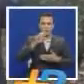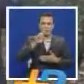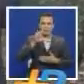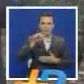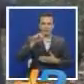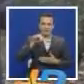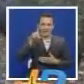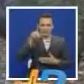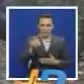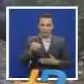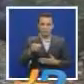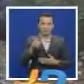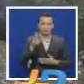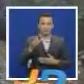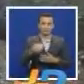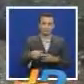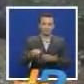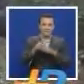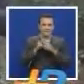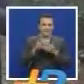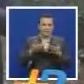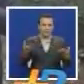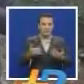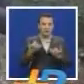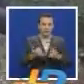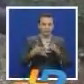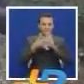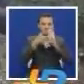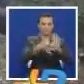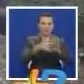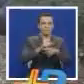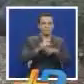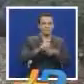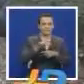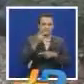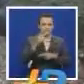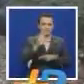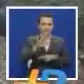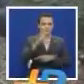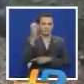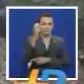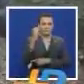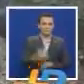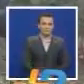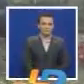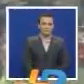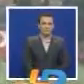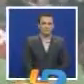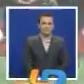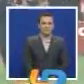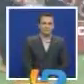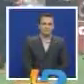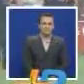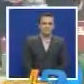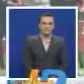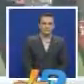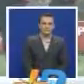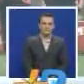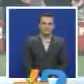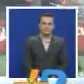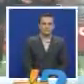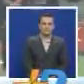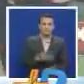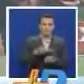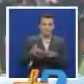grados, fiestas y eventos especiales, aquí está la práctica, la número 2 de la selección Colombia tricolor. El juego ante Holanda